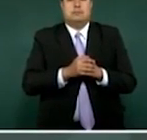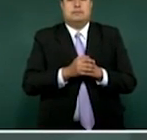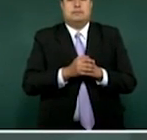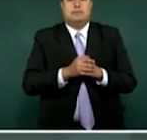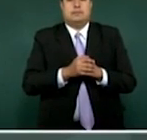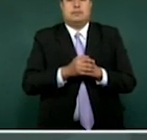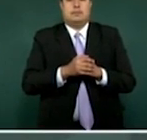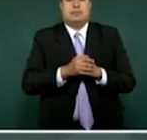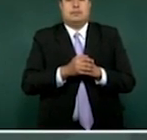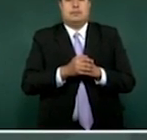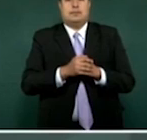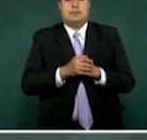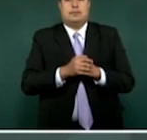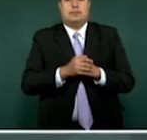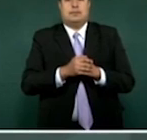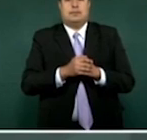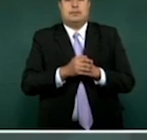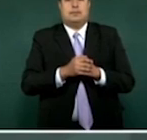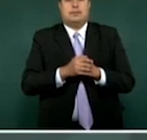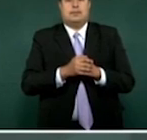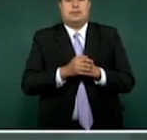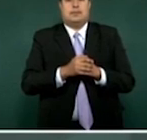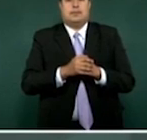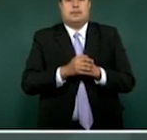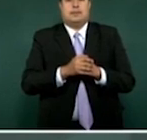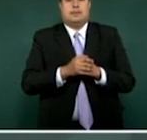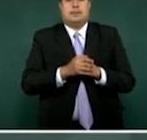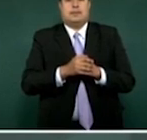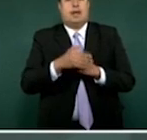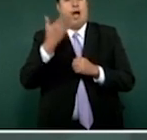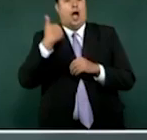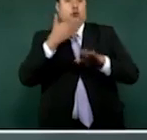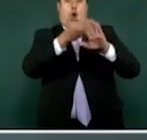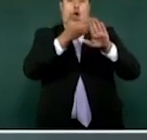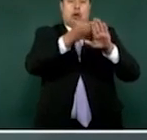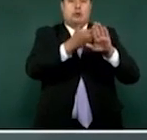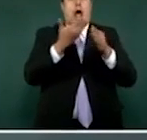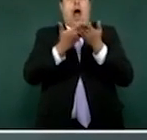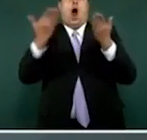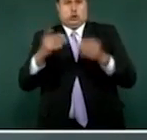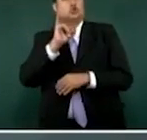de un día para otro, en un abrir y cerrar de ojos, se volvieron feministas.